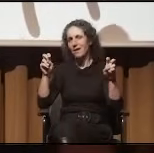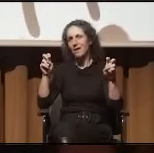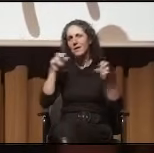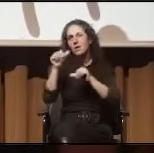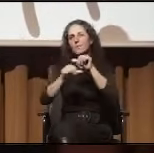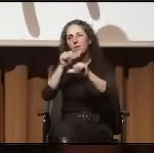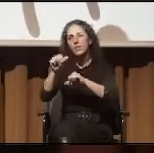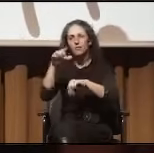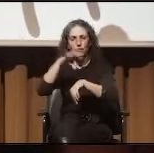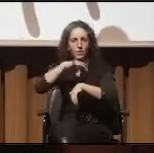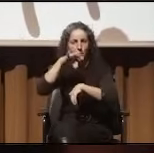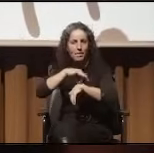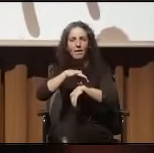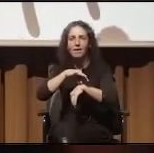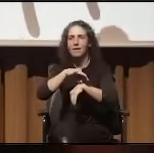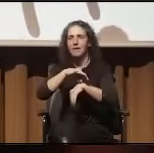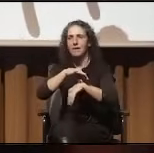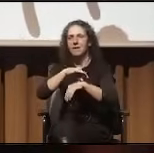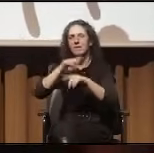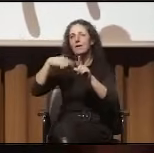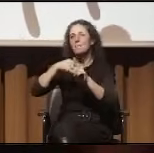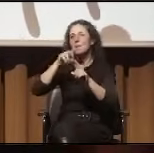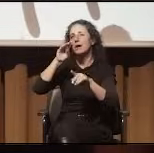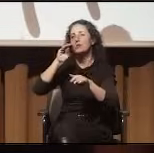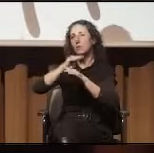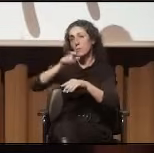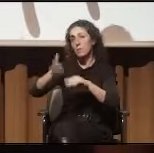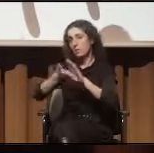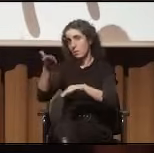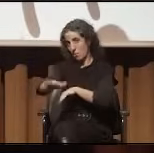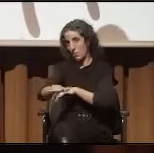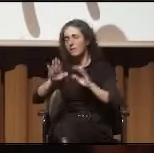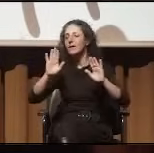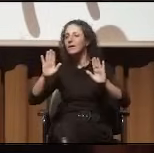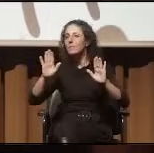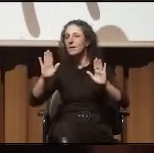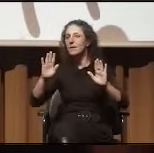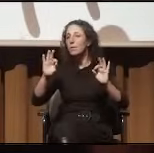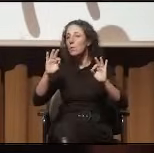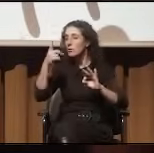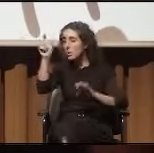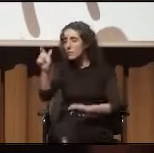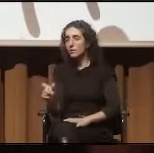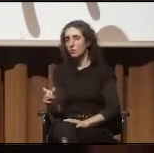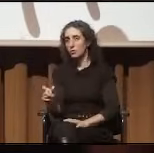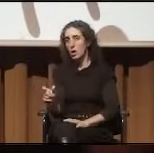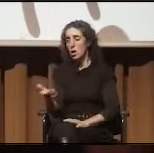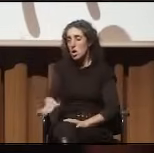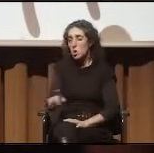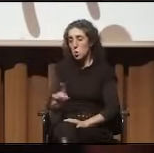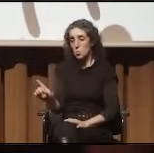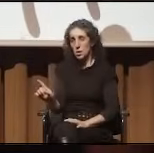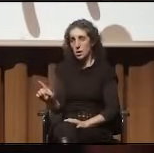una enfermedad y los cuidados paliativos, pero cuando una persona, un ser, no muere, sino que